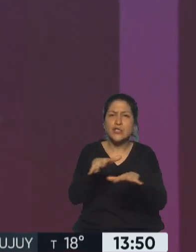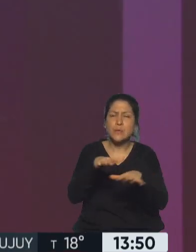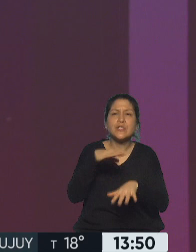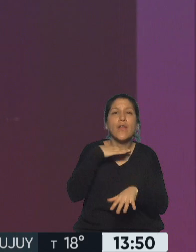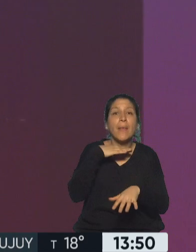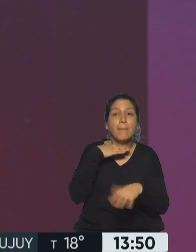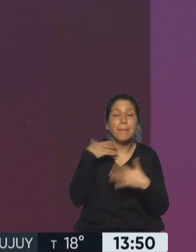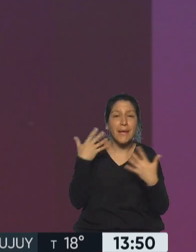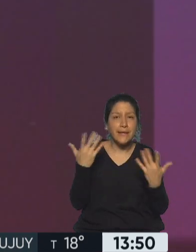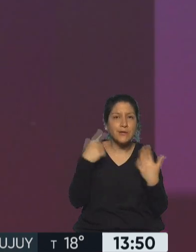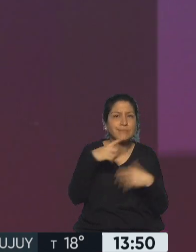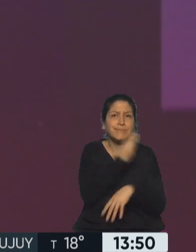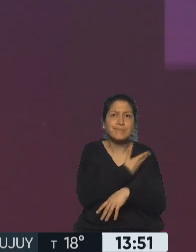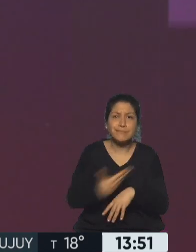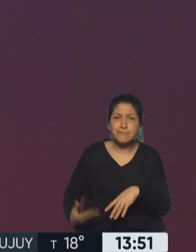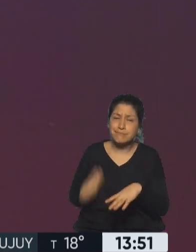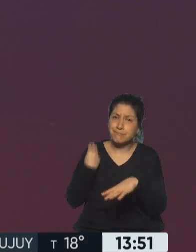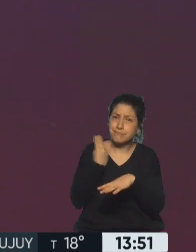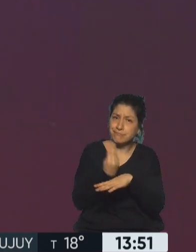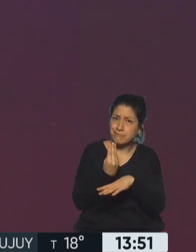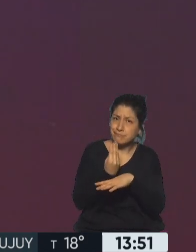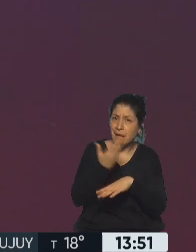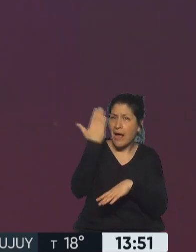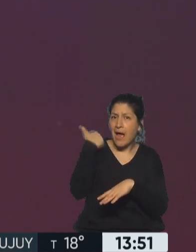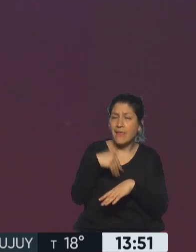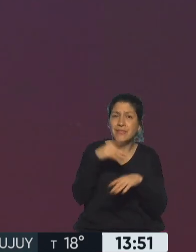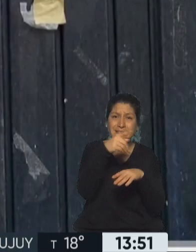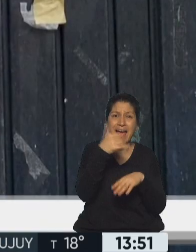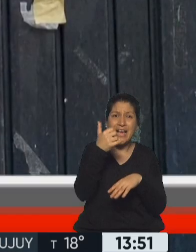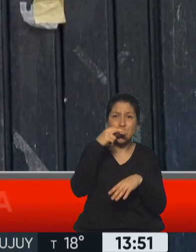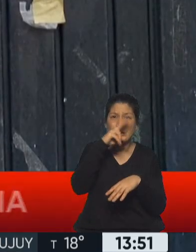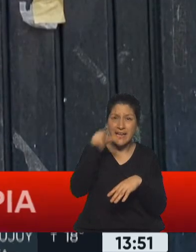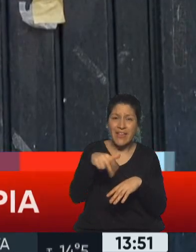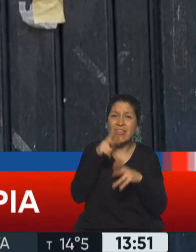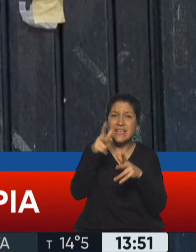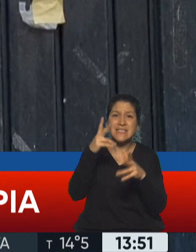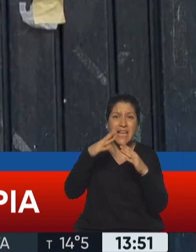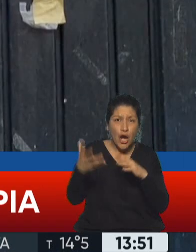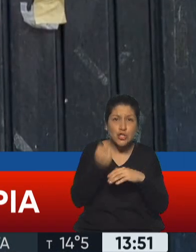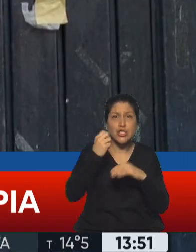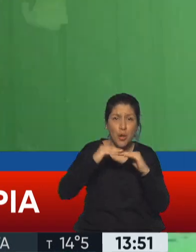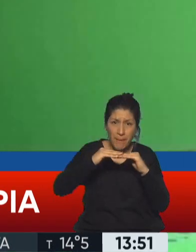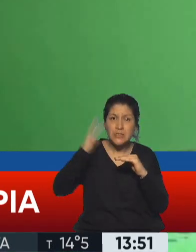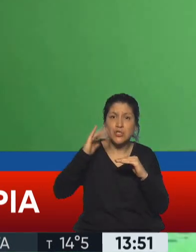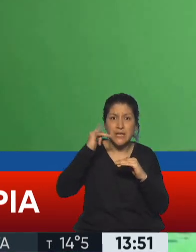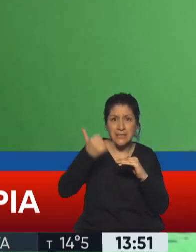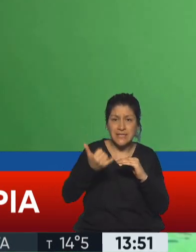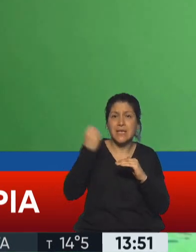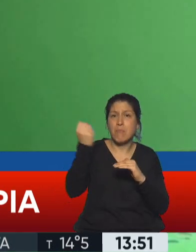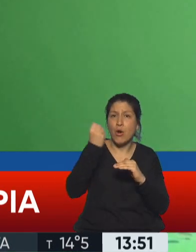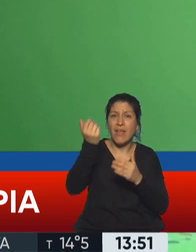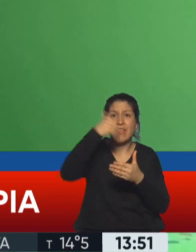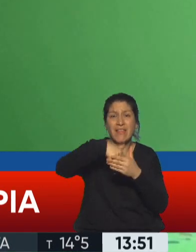México, donde el presidente Andrés Manuel López Obrador, como decía Vina Gilén hace un ratito, obtuvo una mayoría